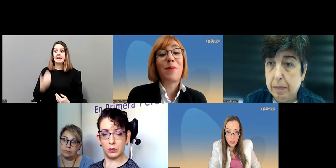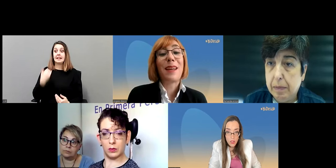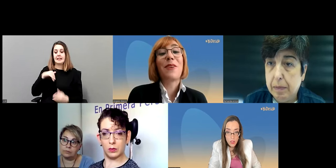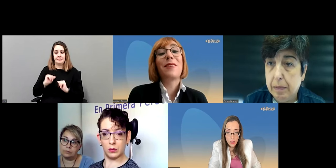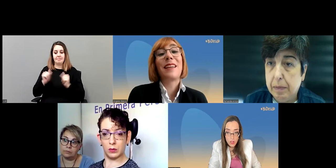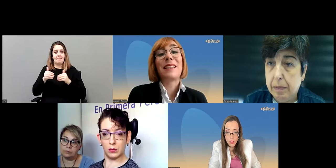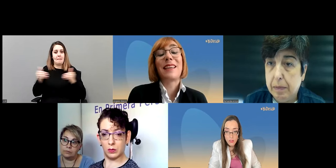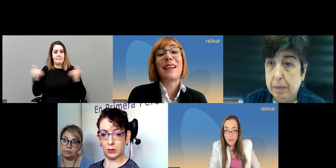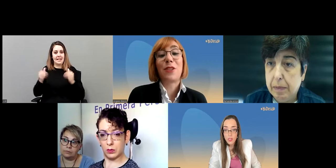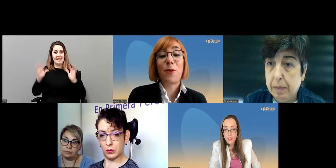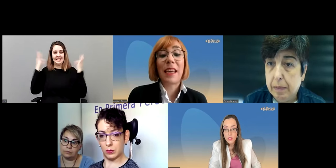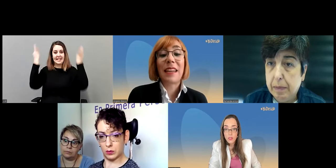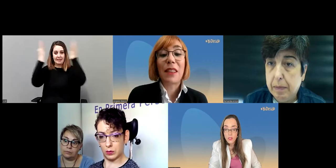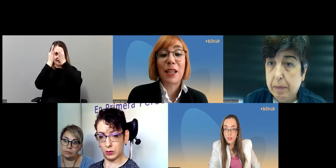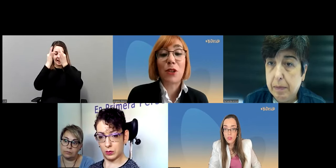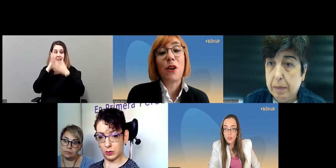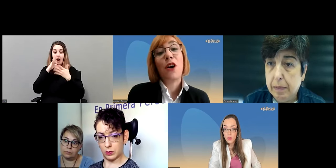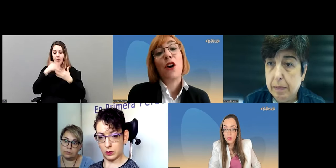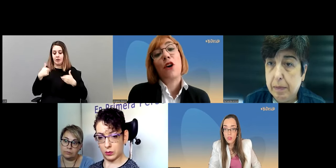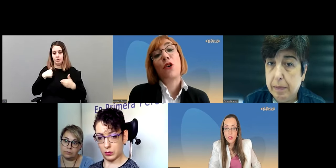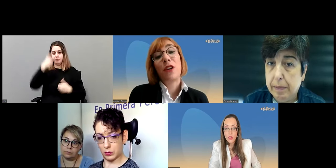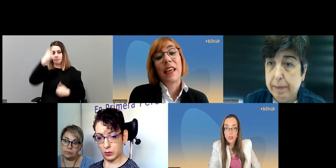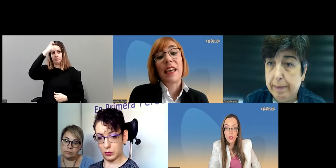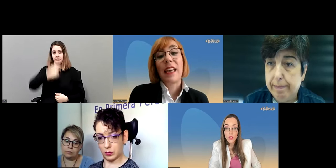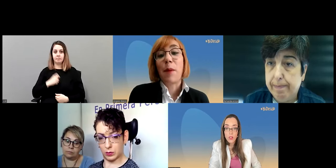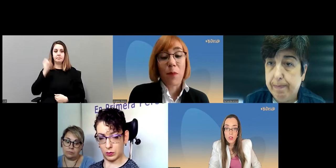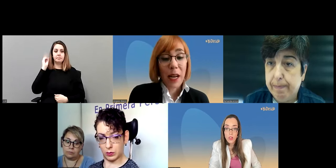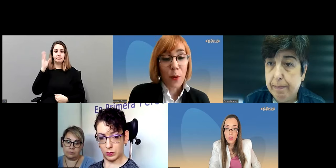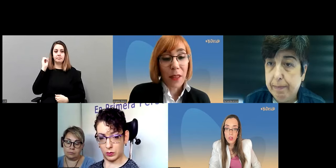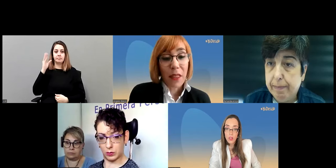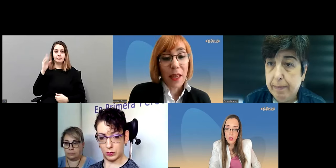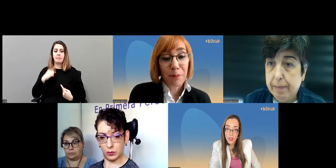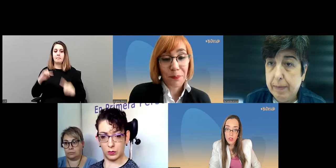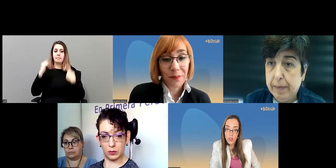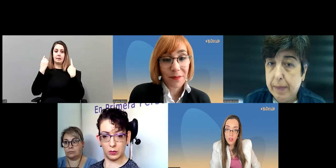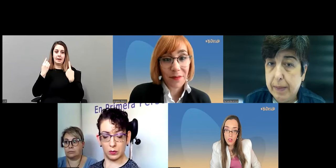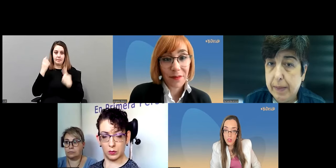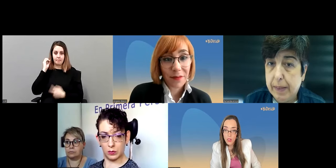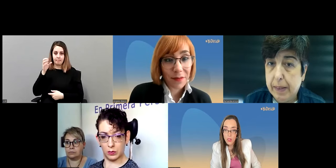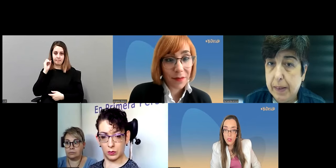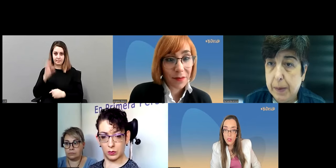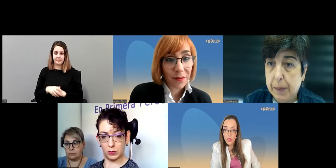al seminario, y en este caso voy a iniciar yo con la primera ponencia.